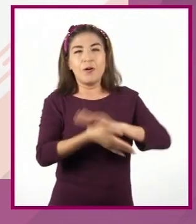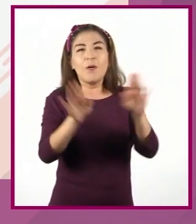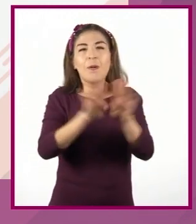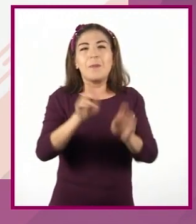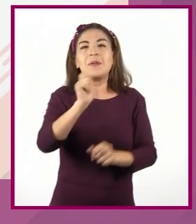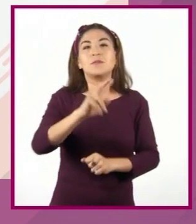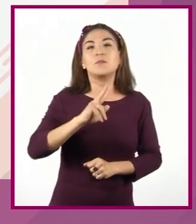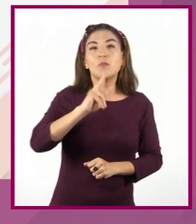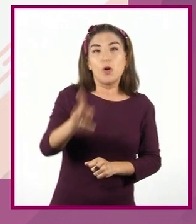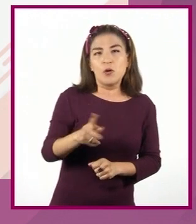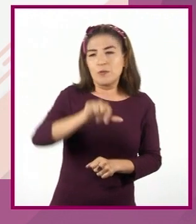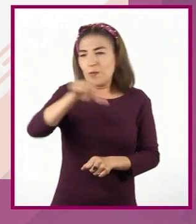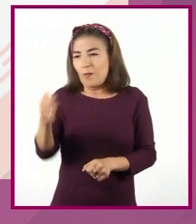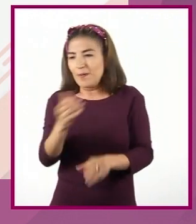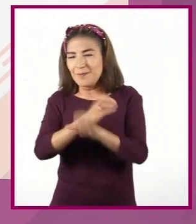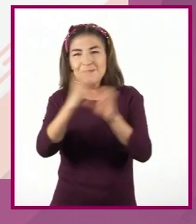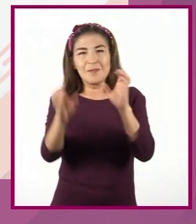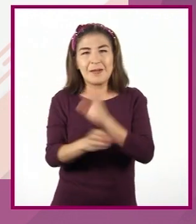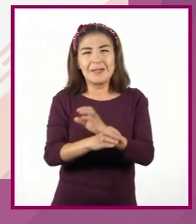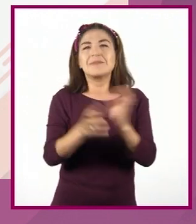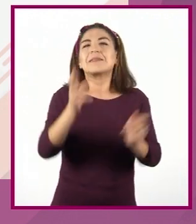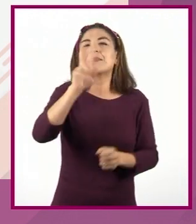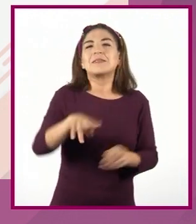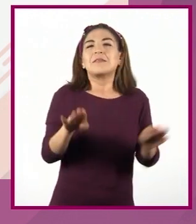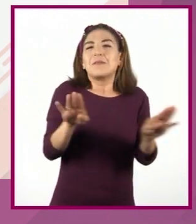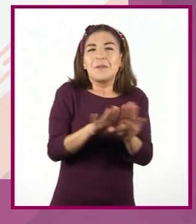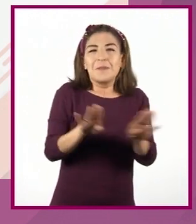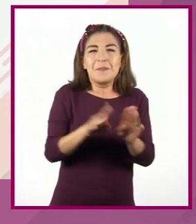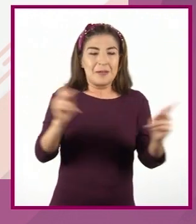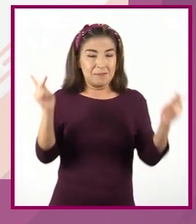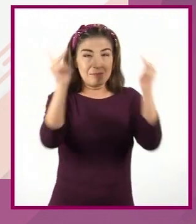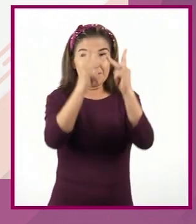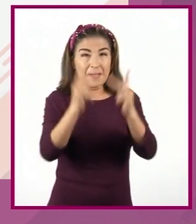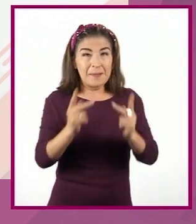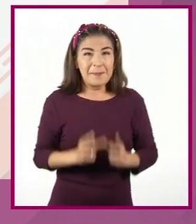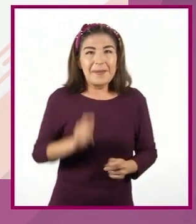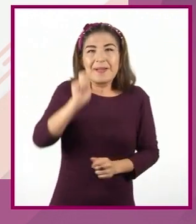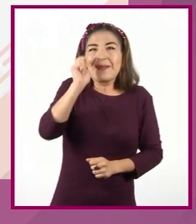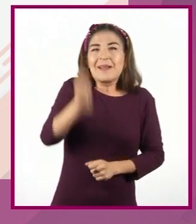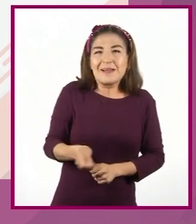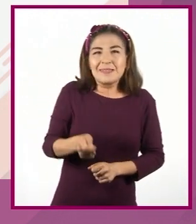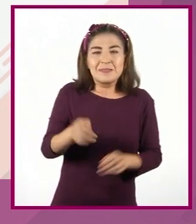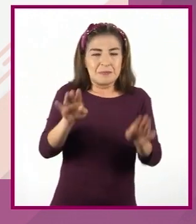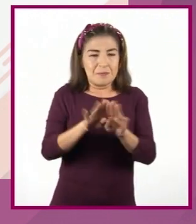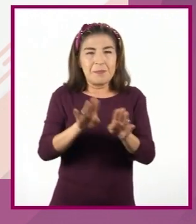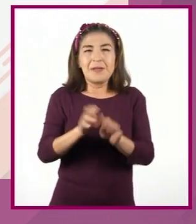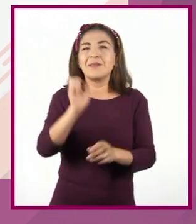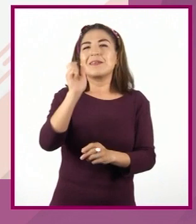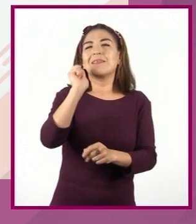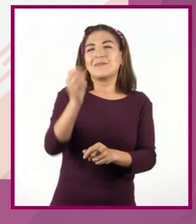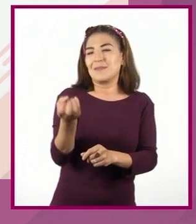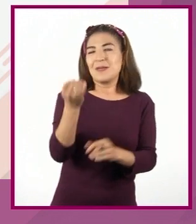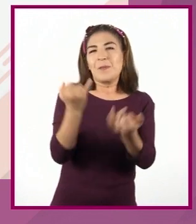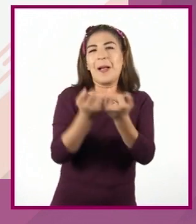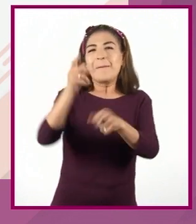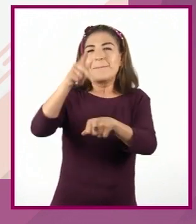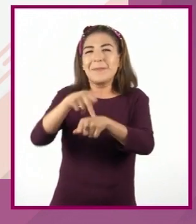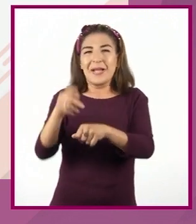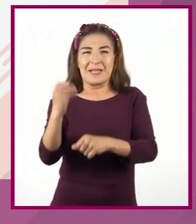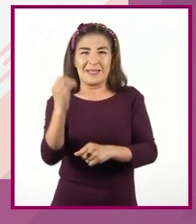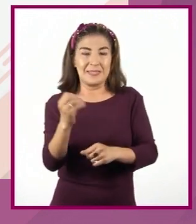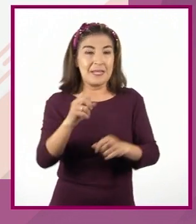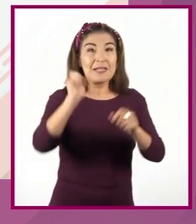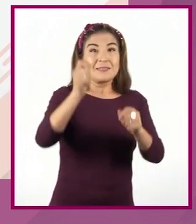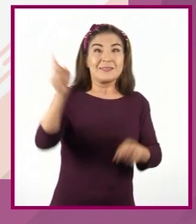una voz a otro figurado, en virtud de una comparación tácita como las perlas del rocío, la primavera de